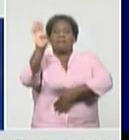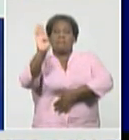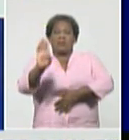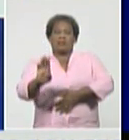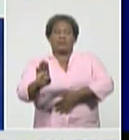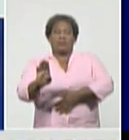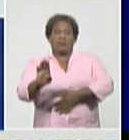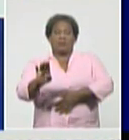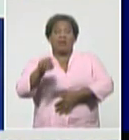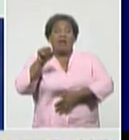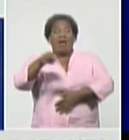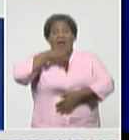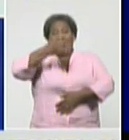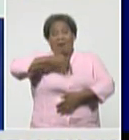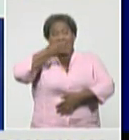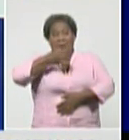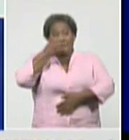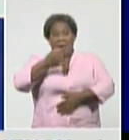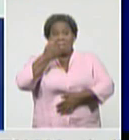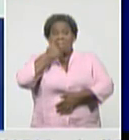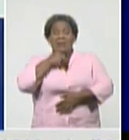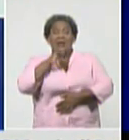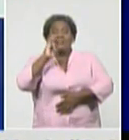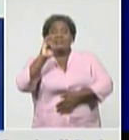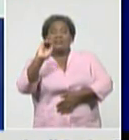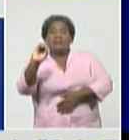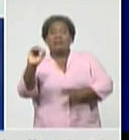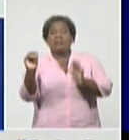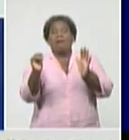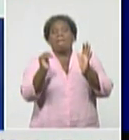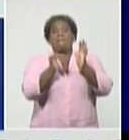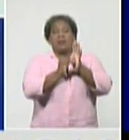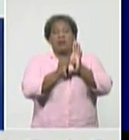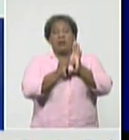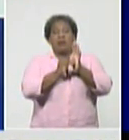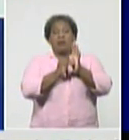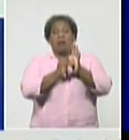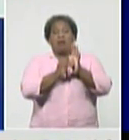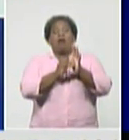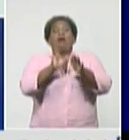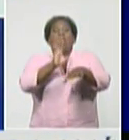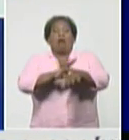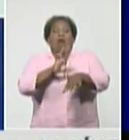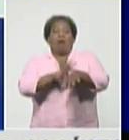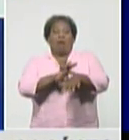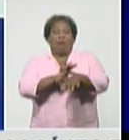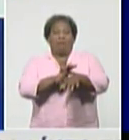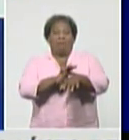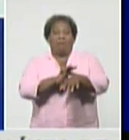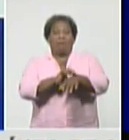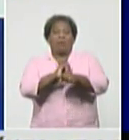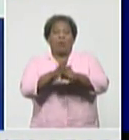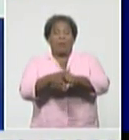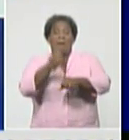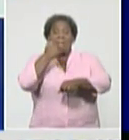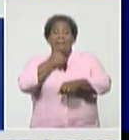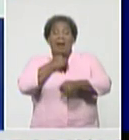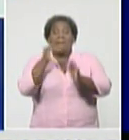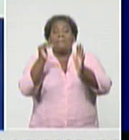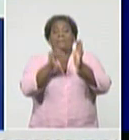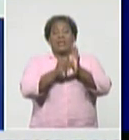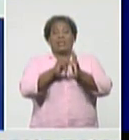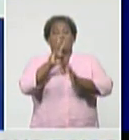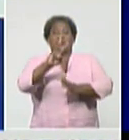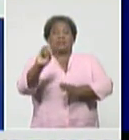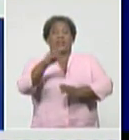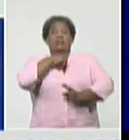plantea es que registra más de 60.000 nuevos contagios de coronavirus y más de 1.300 muertes